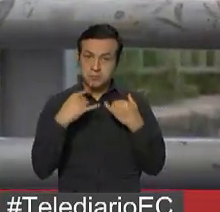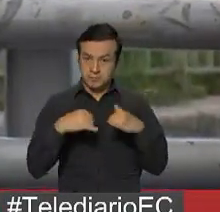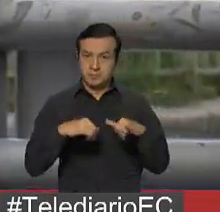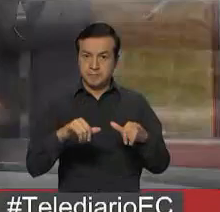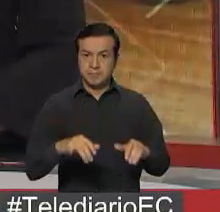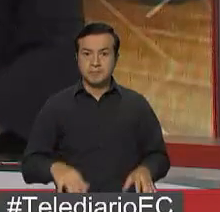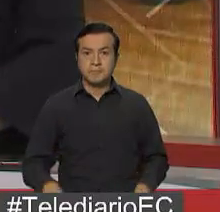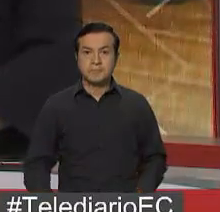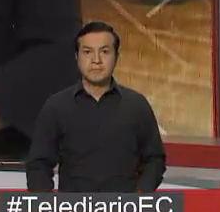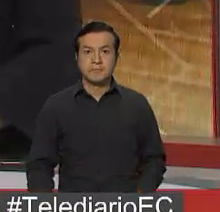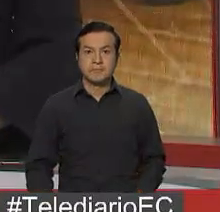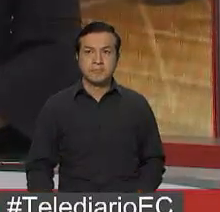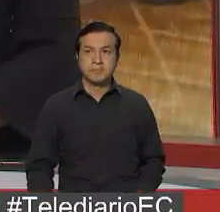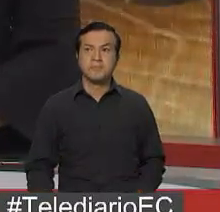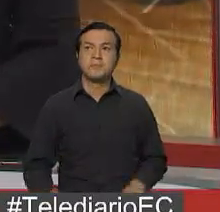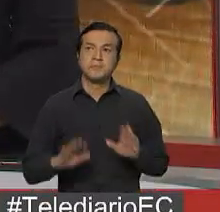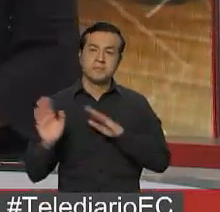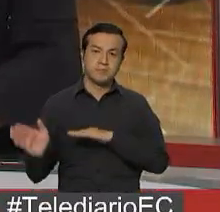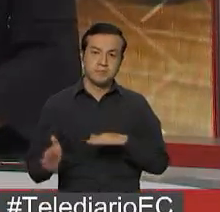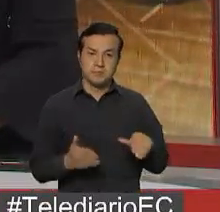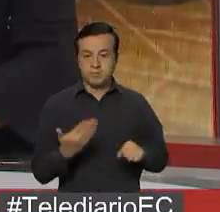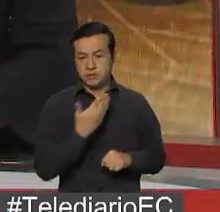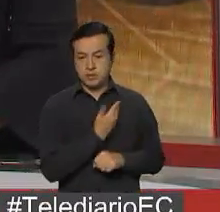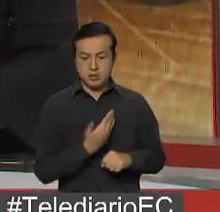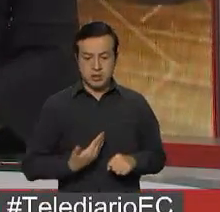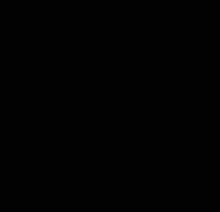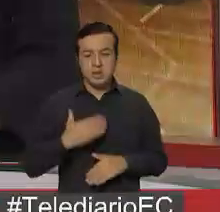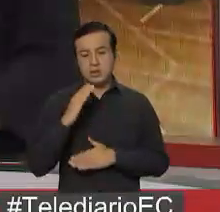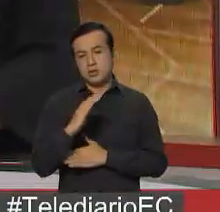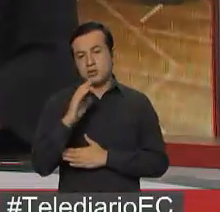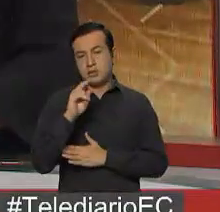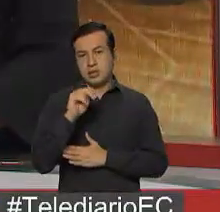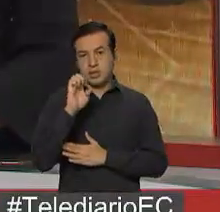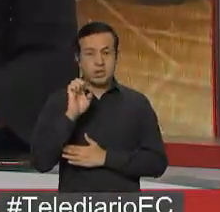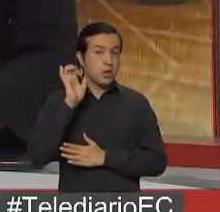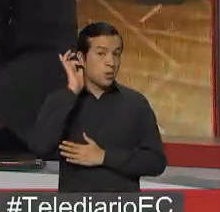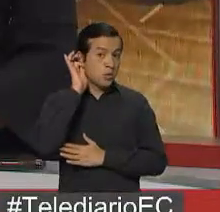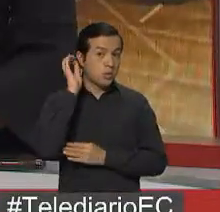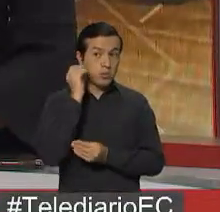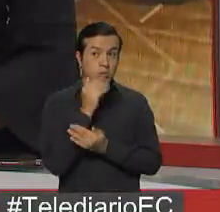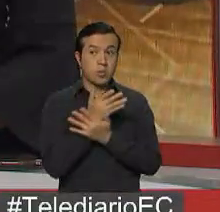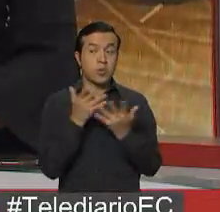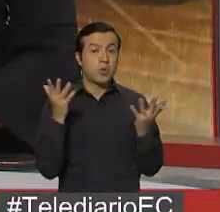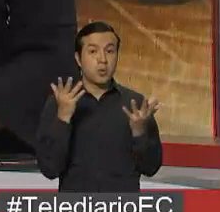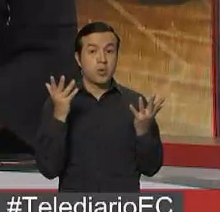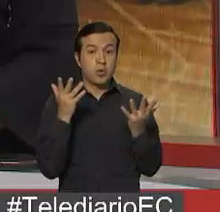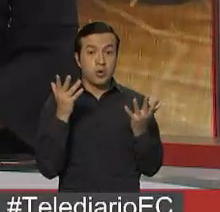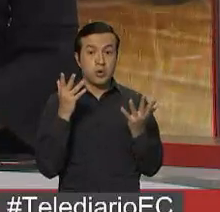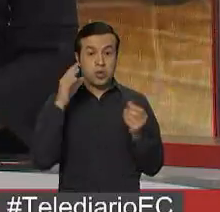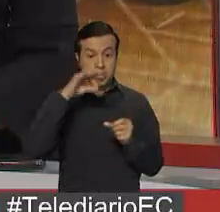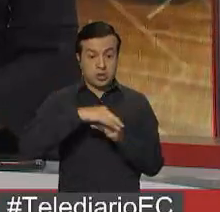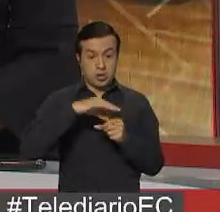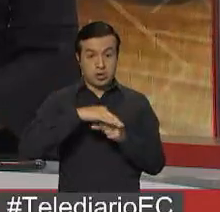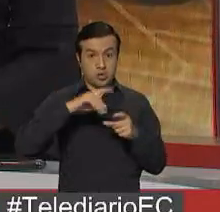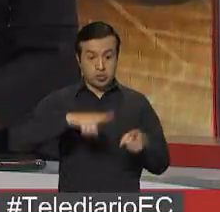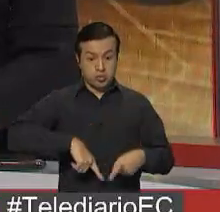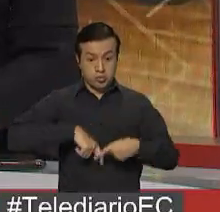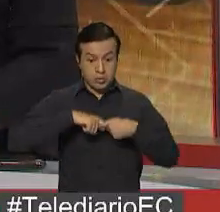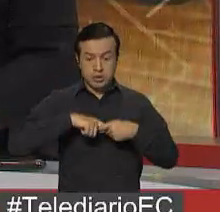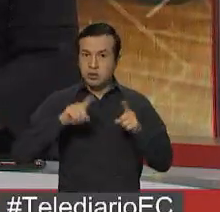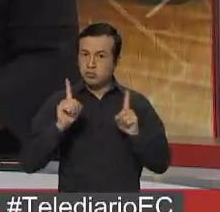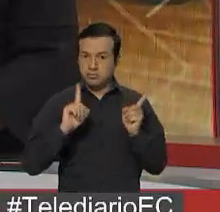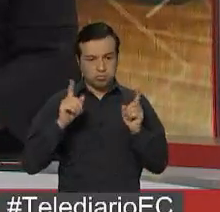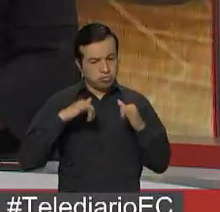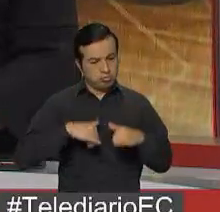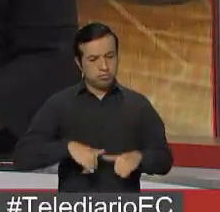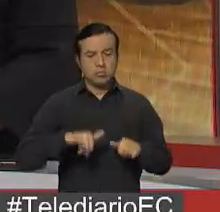públicos mientras la presidenta del consejo nacional electoral de anata main descartó la suspensión de las elecciones presidenciales previstas para